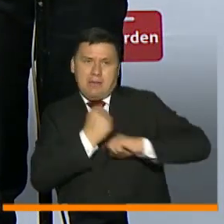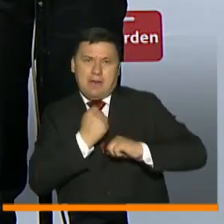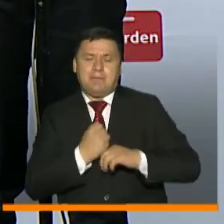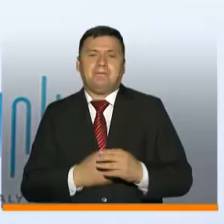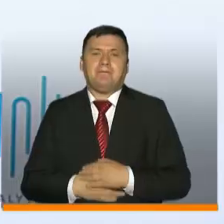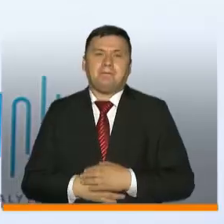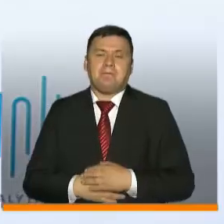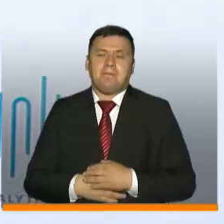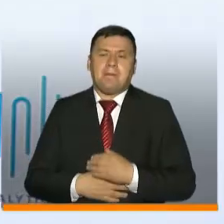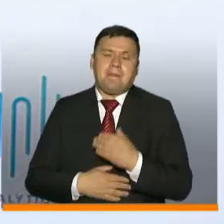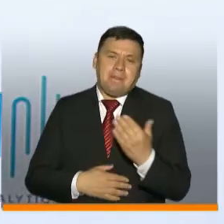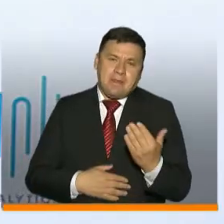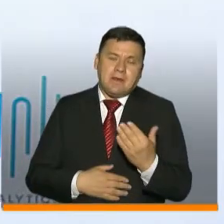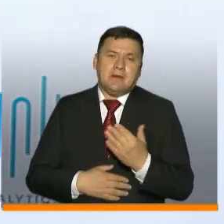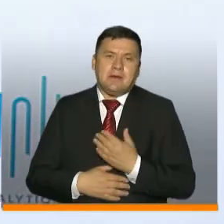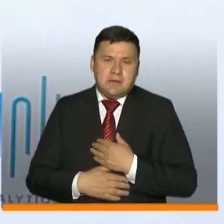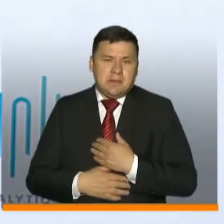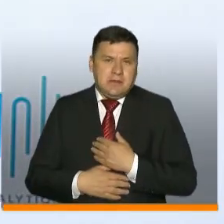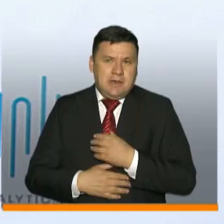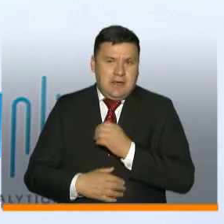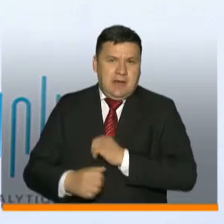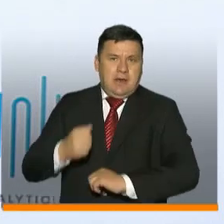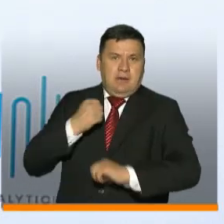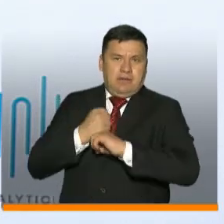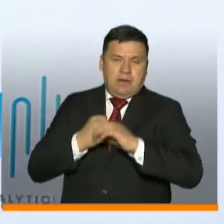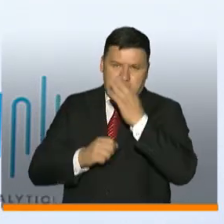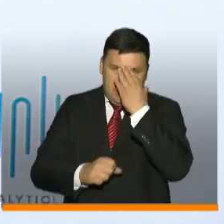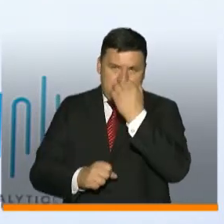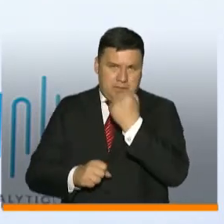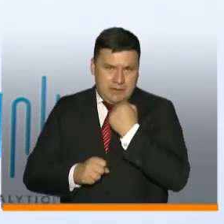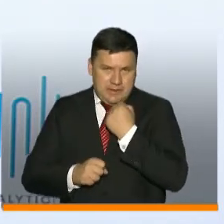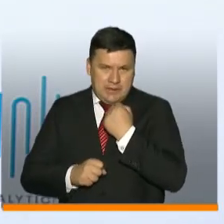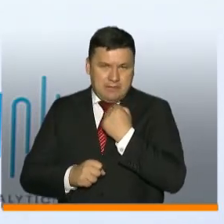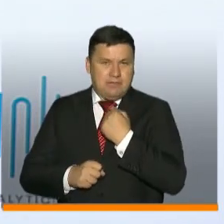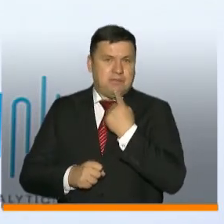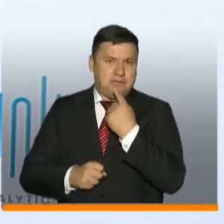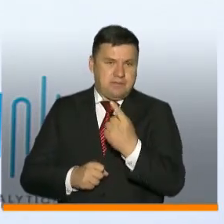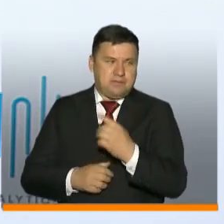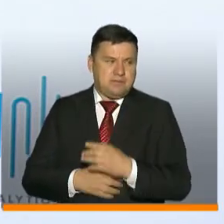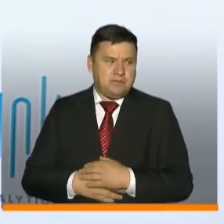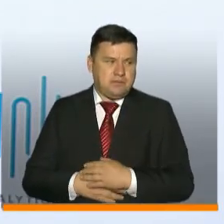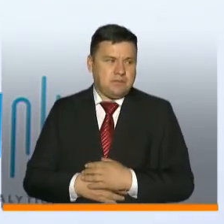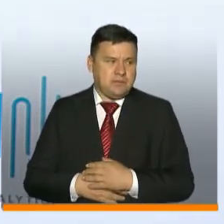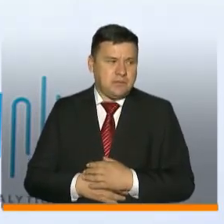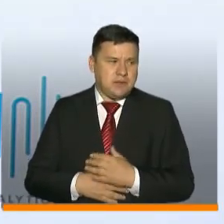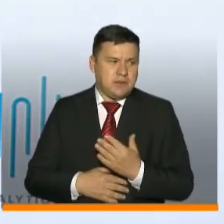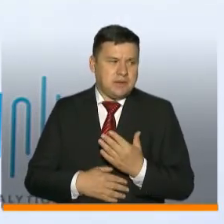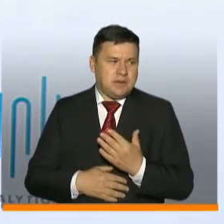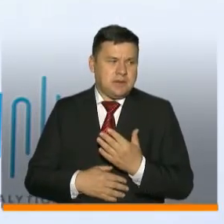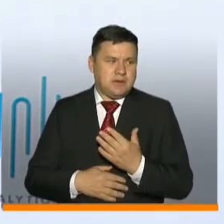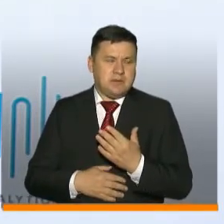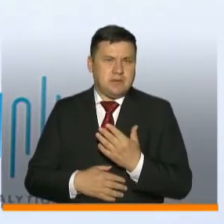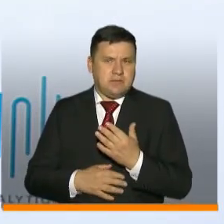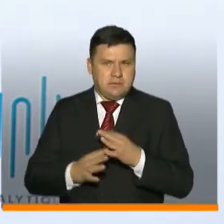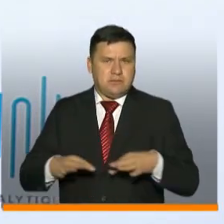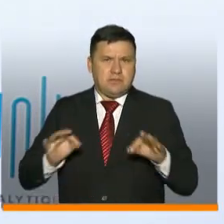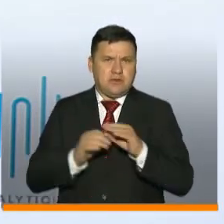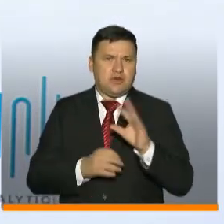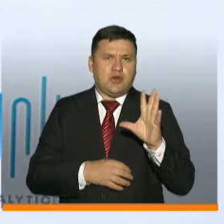Creo que de alguna manera, con el apoyo de las fuerzas militares, y yo quiero decirlo de manera